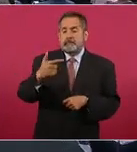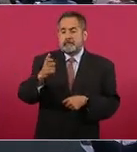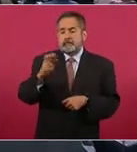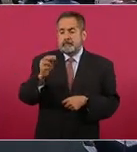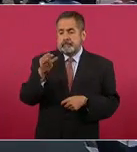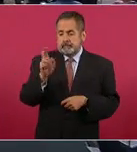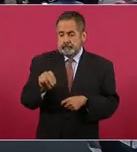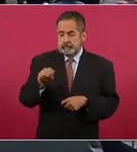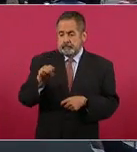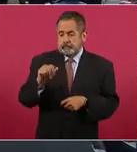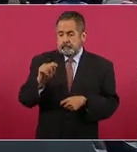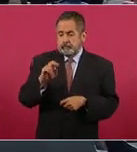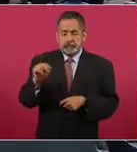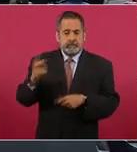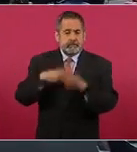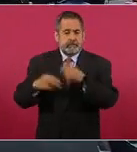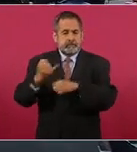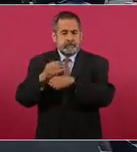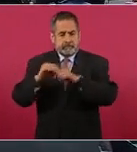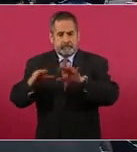a informarnos.